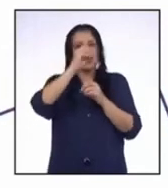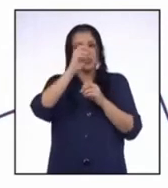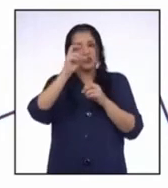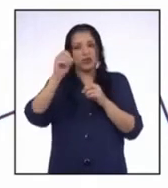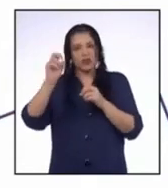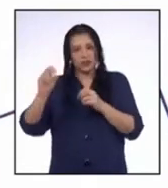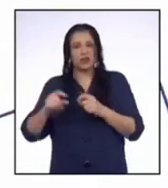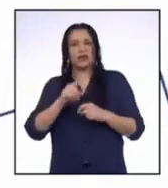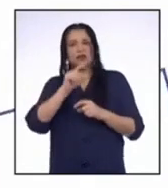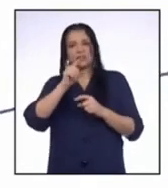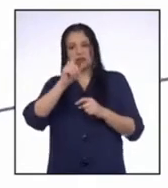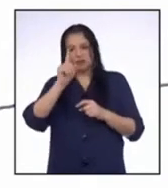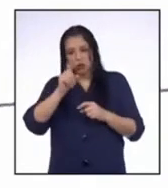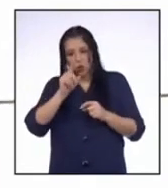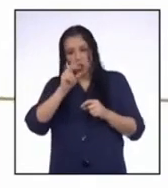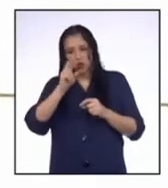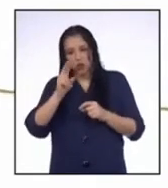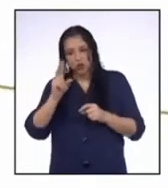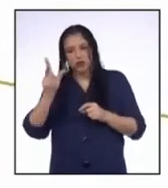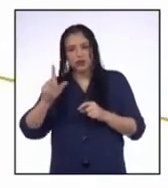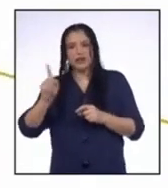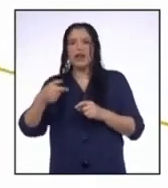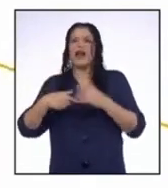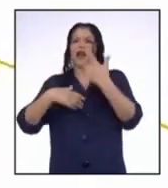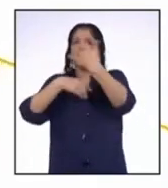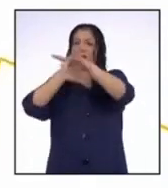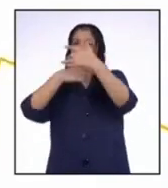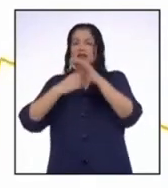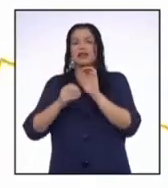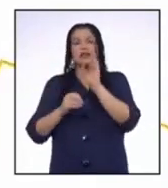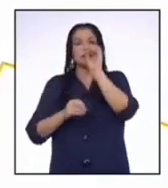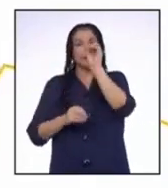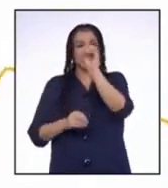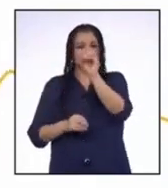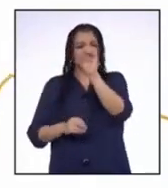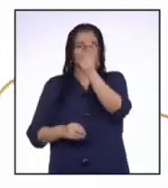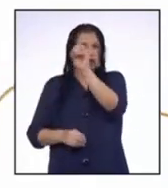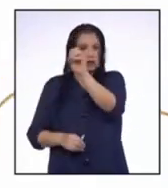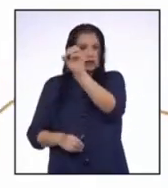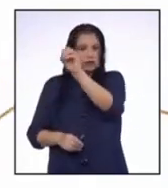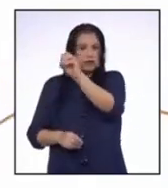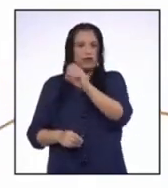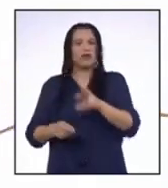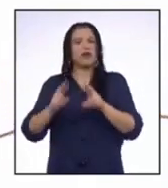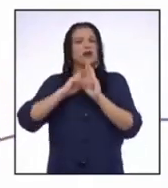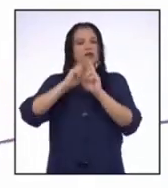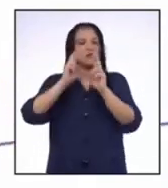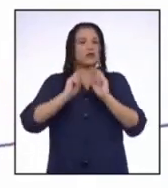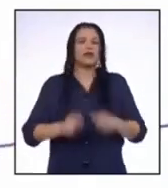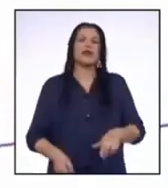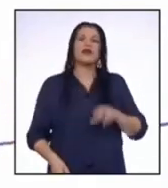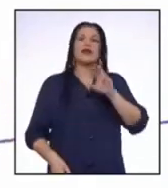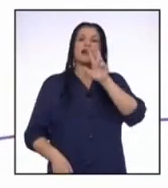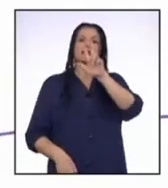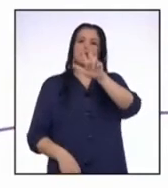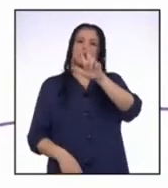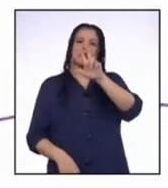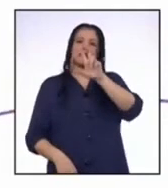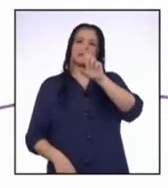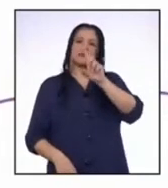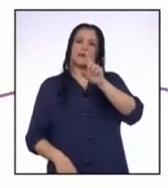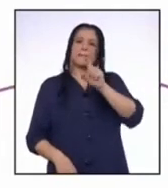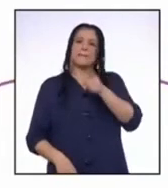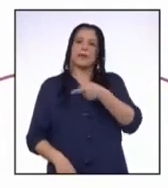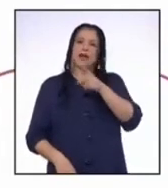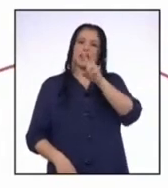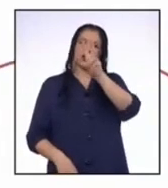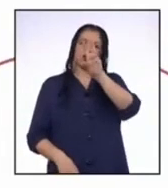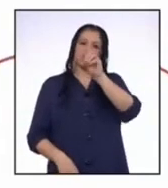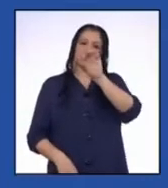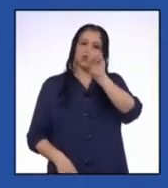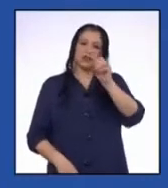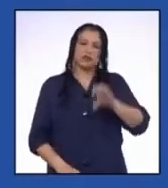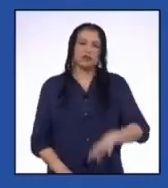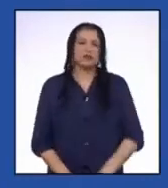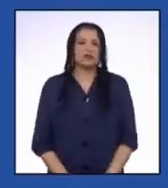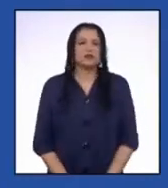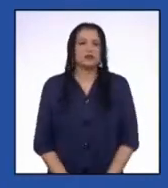espacios. Los espacios que quedarían vacíos se llenan con ceros. El resultado es 3200.